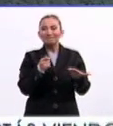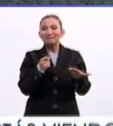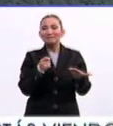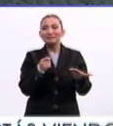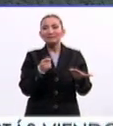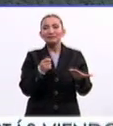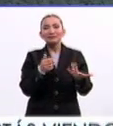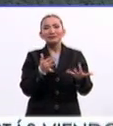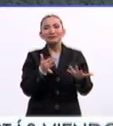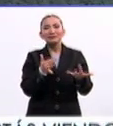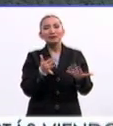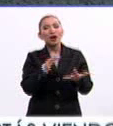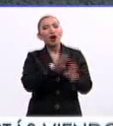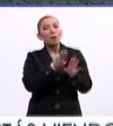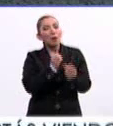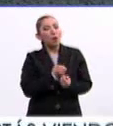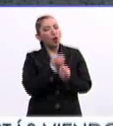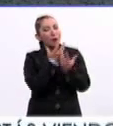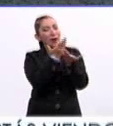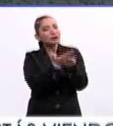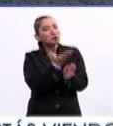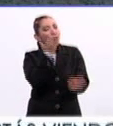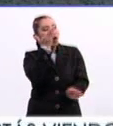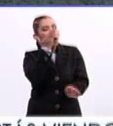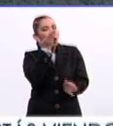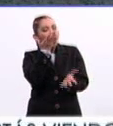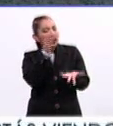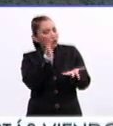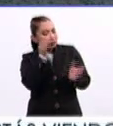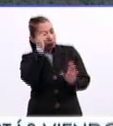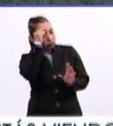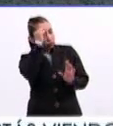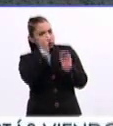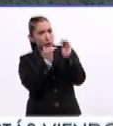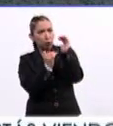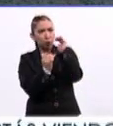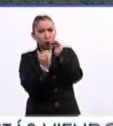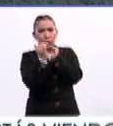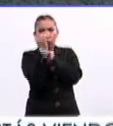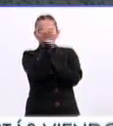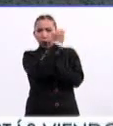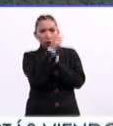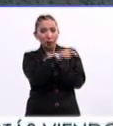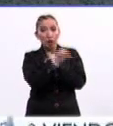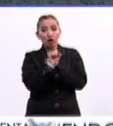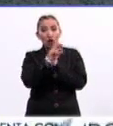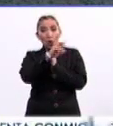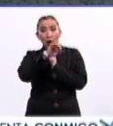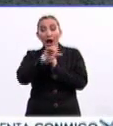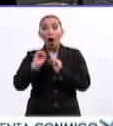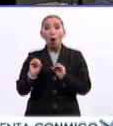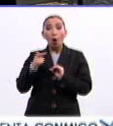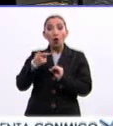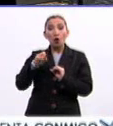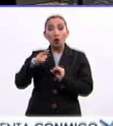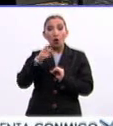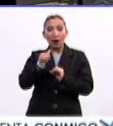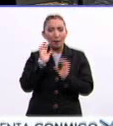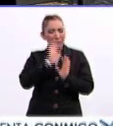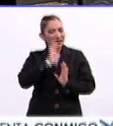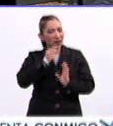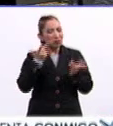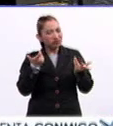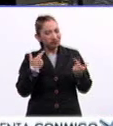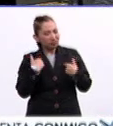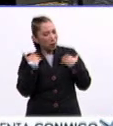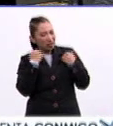Estos poemas tan intelectuales, tan librescos, ¿no? Como los de Sor Juana, los de Góngora, parecían un poco fuera de lugar. Entonces, Sor